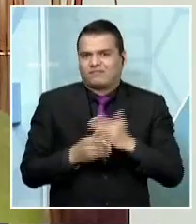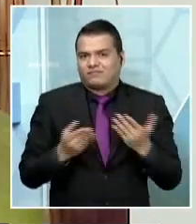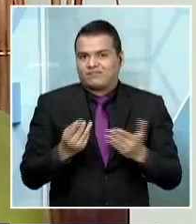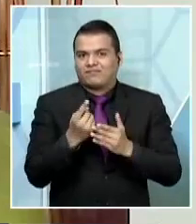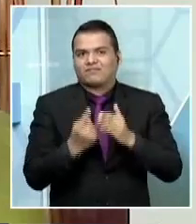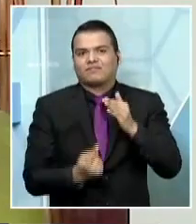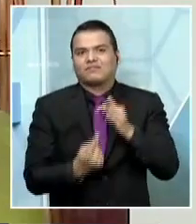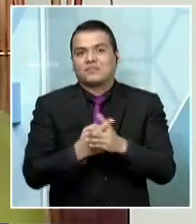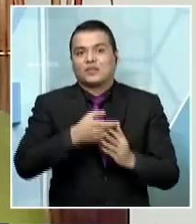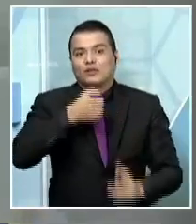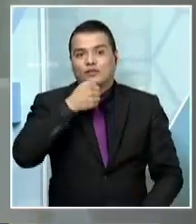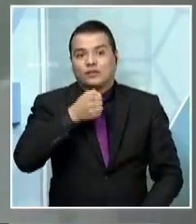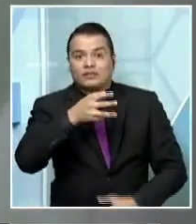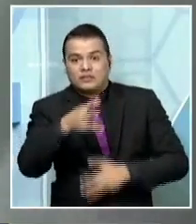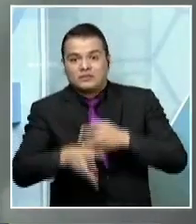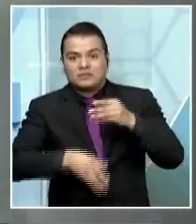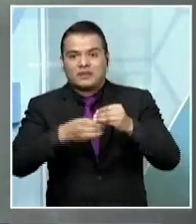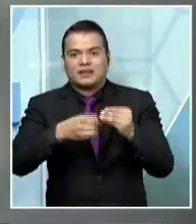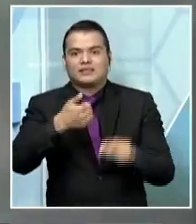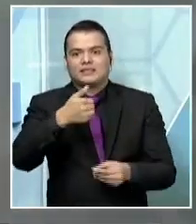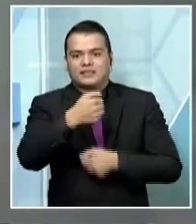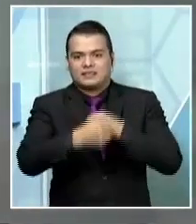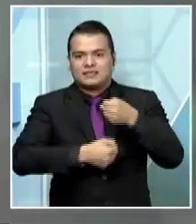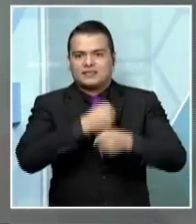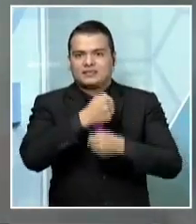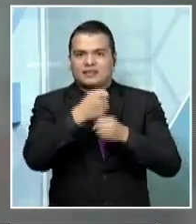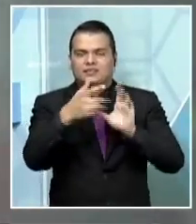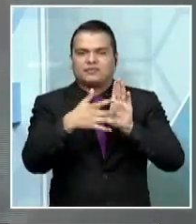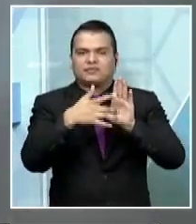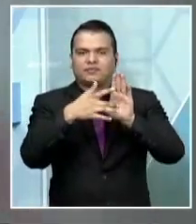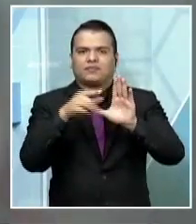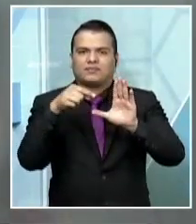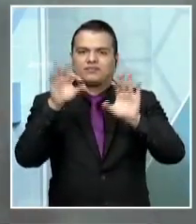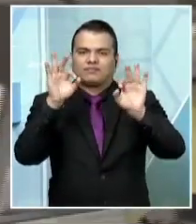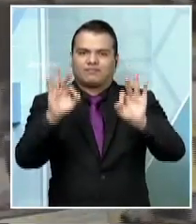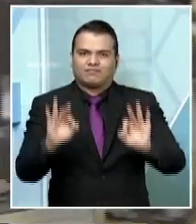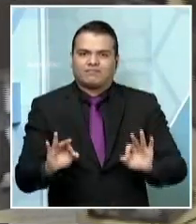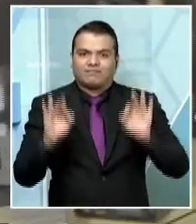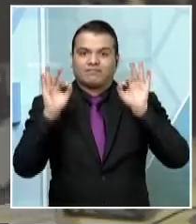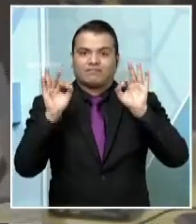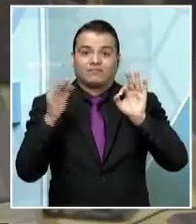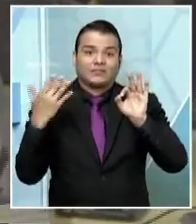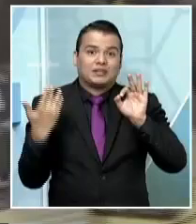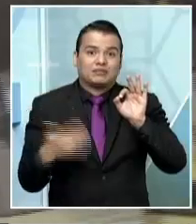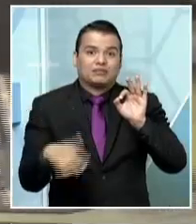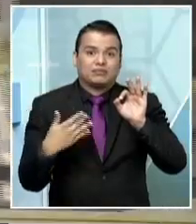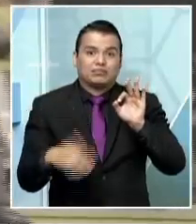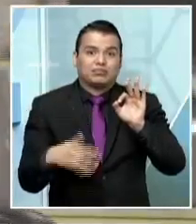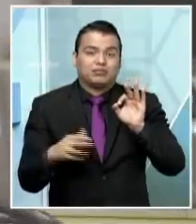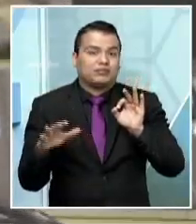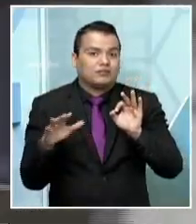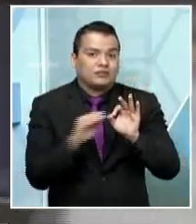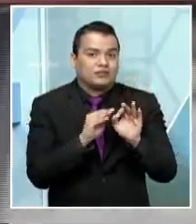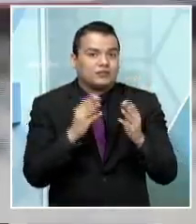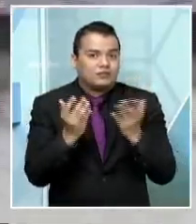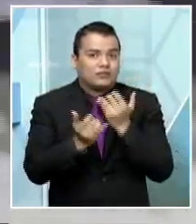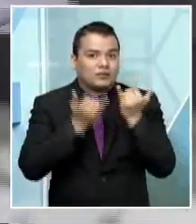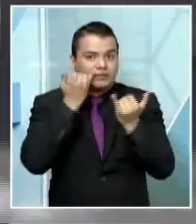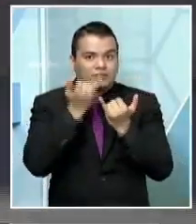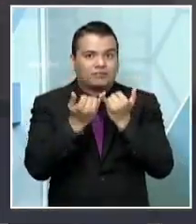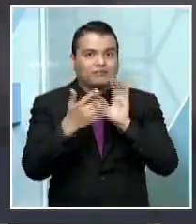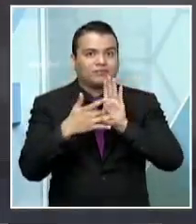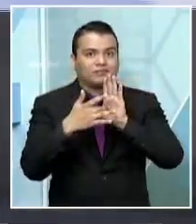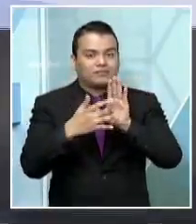pueda recibir durante 10 años más un producto de calidad que muestra, digamos, el sentir de los vallecaucanos, de los chocuanos, de